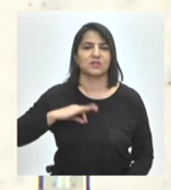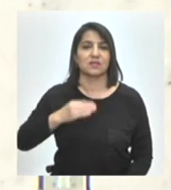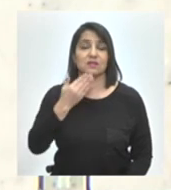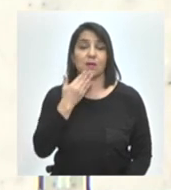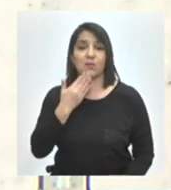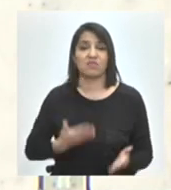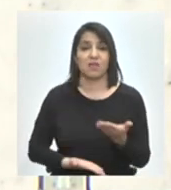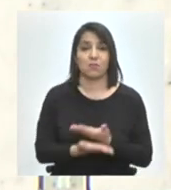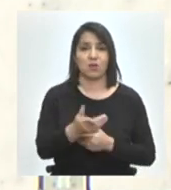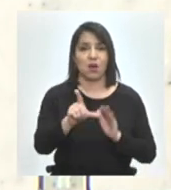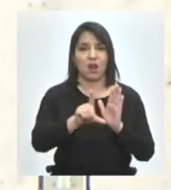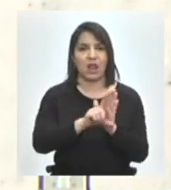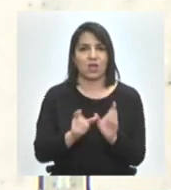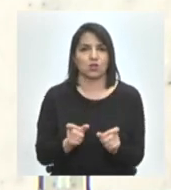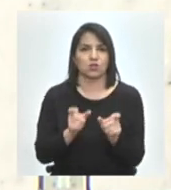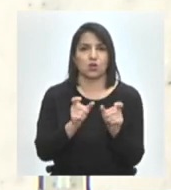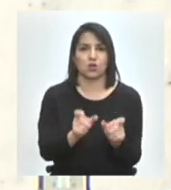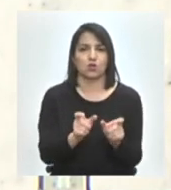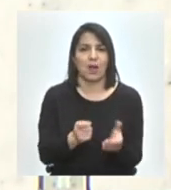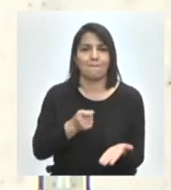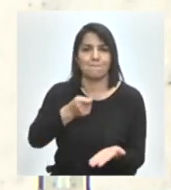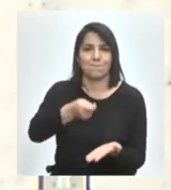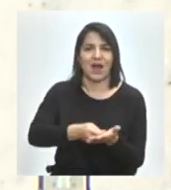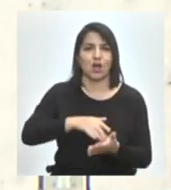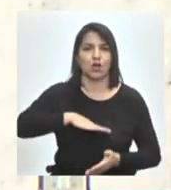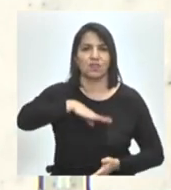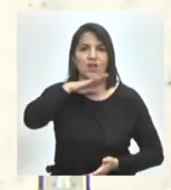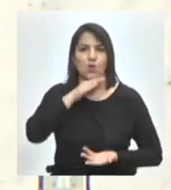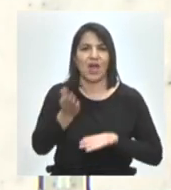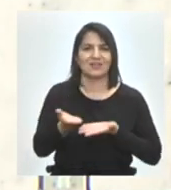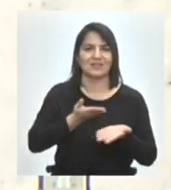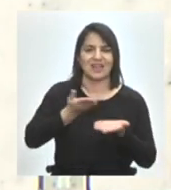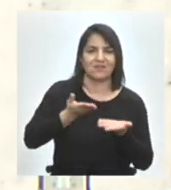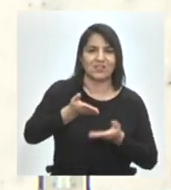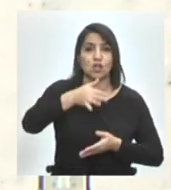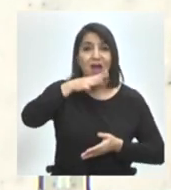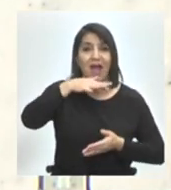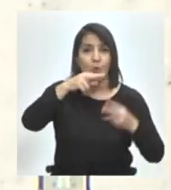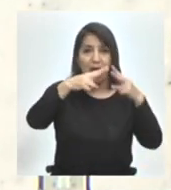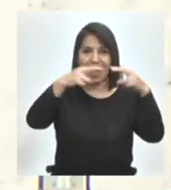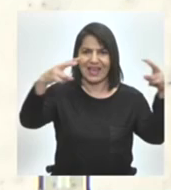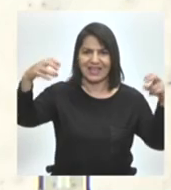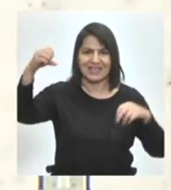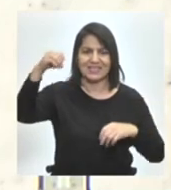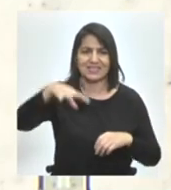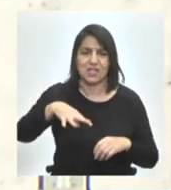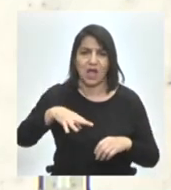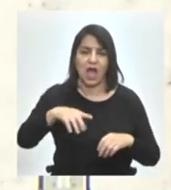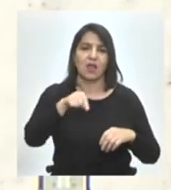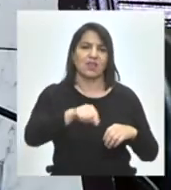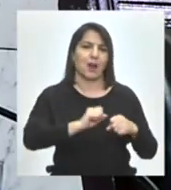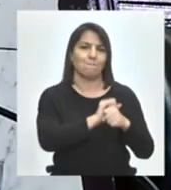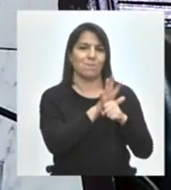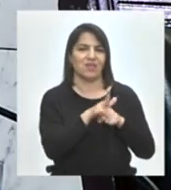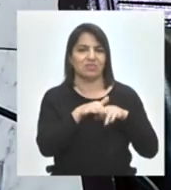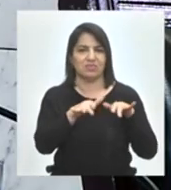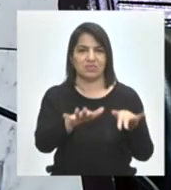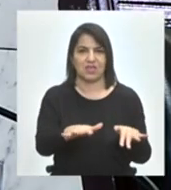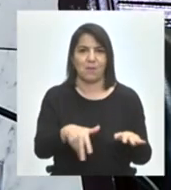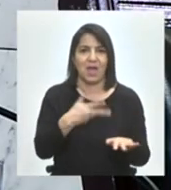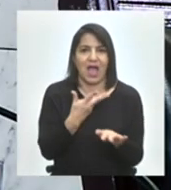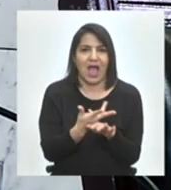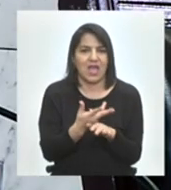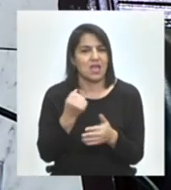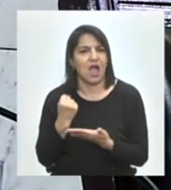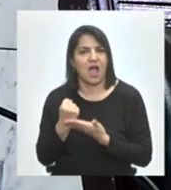ley que regula el prorrateo y pago de deudas por servicios de agua y electricidad generados durante la pandemia y que establece subsidios